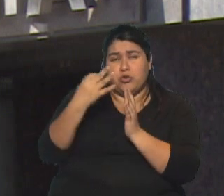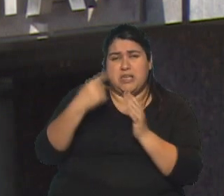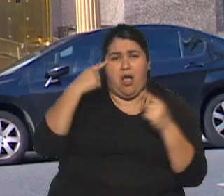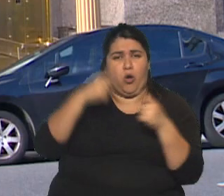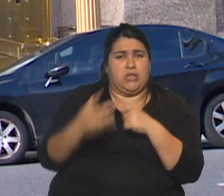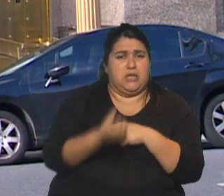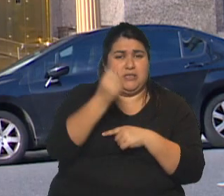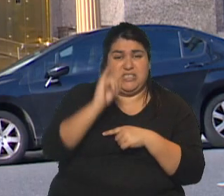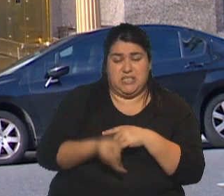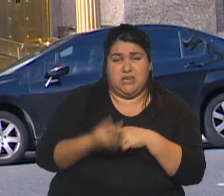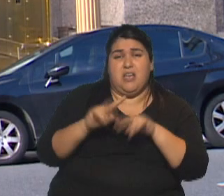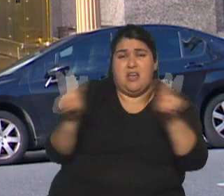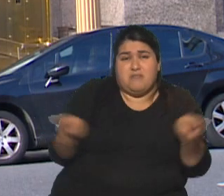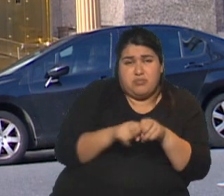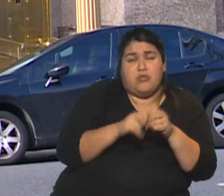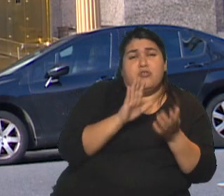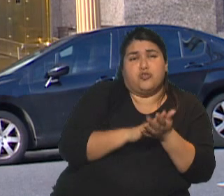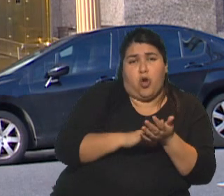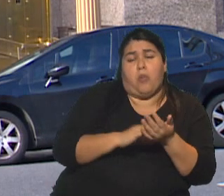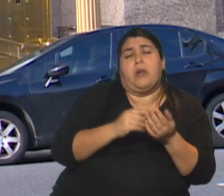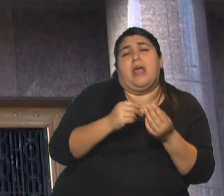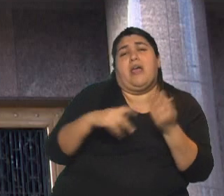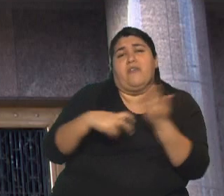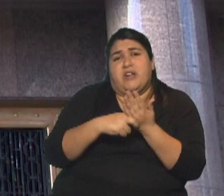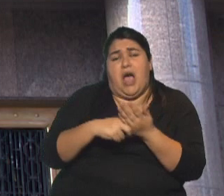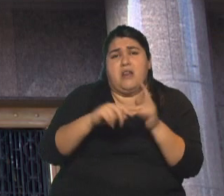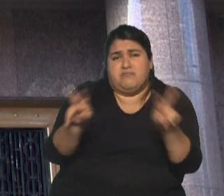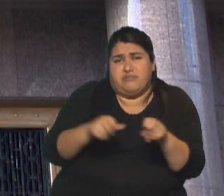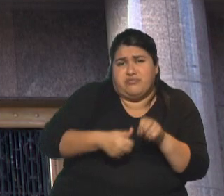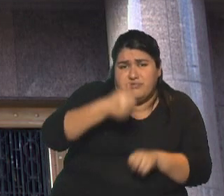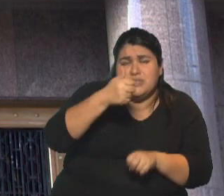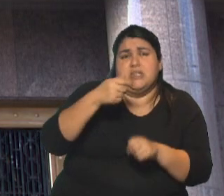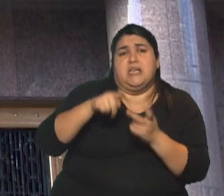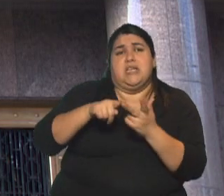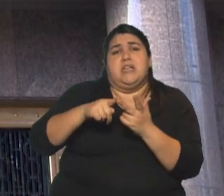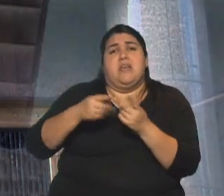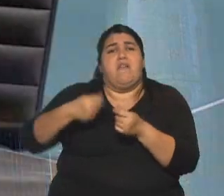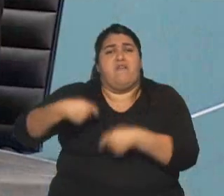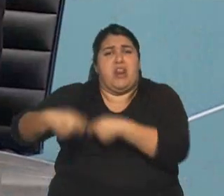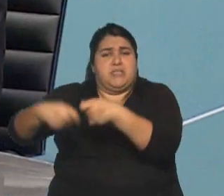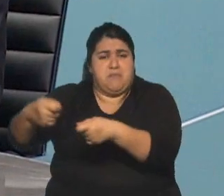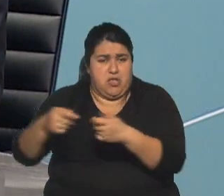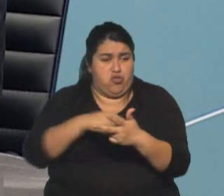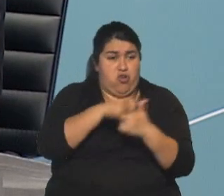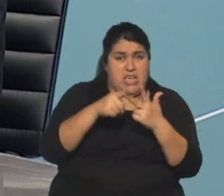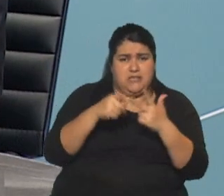que son la acumulación de reservas, la meta fiscal y la meta del financiamiento. Esa es para mí una de las grandes tareas que tiene por delante Massa.